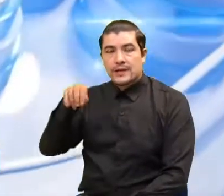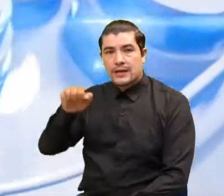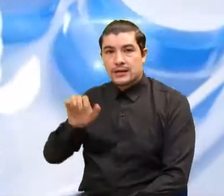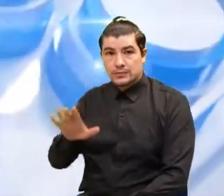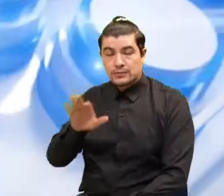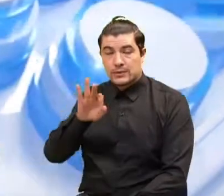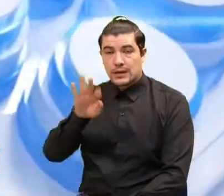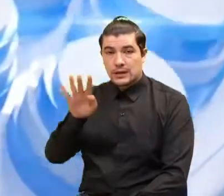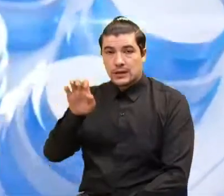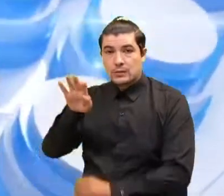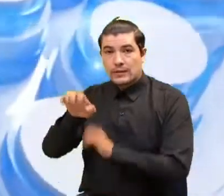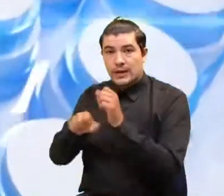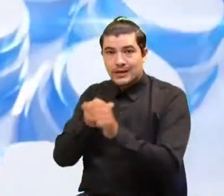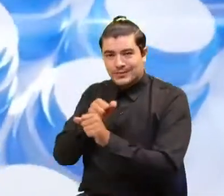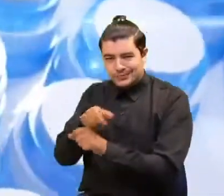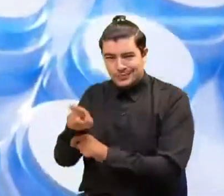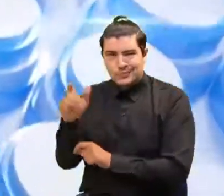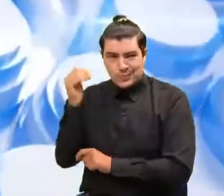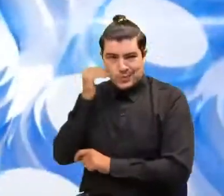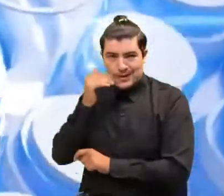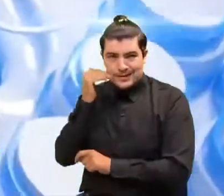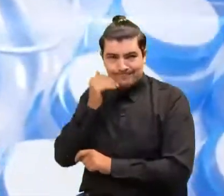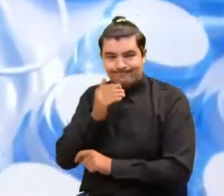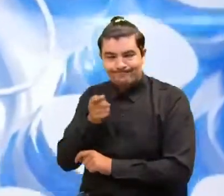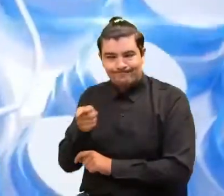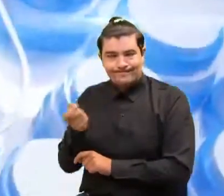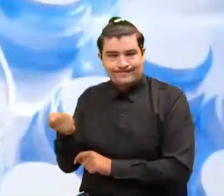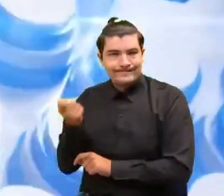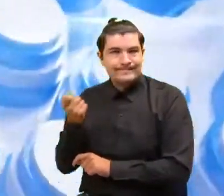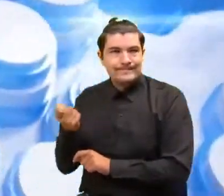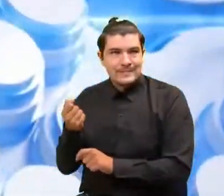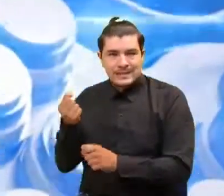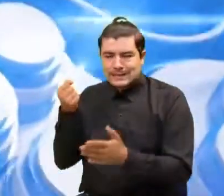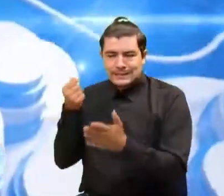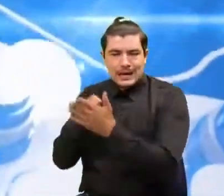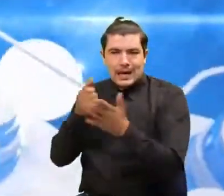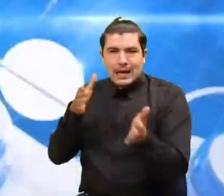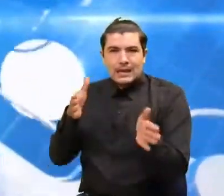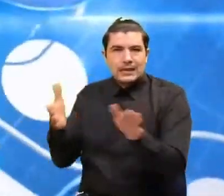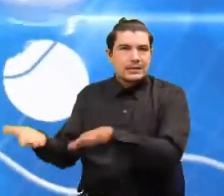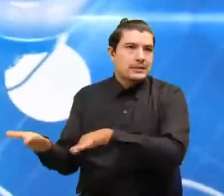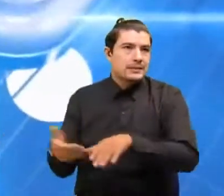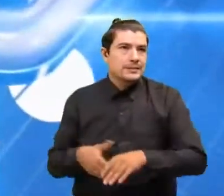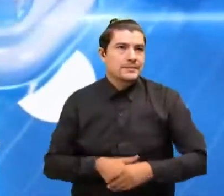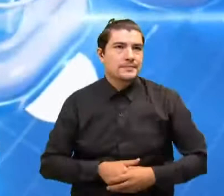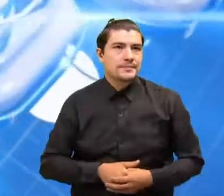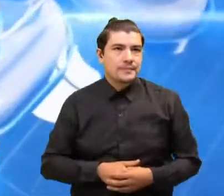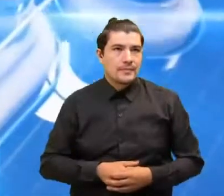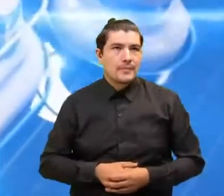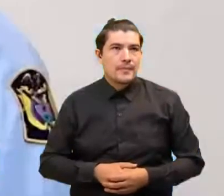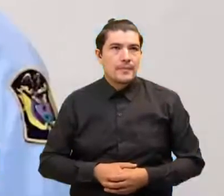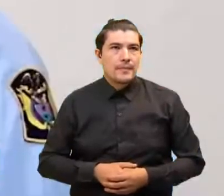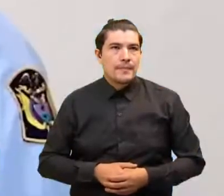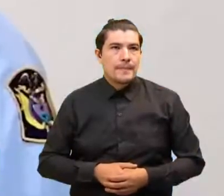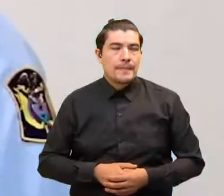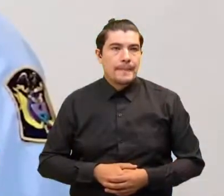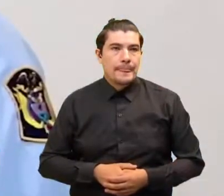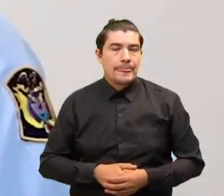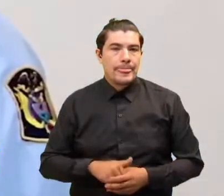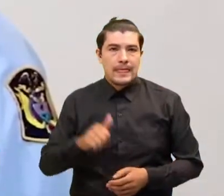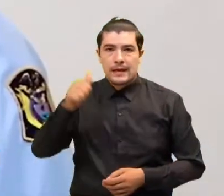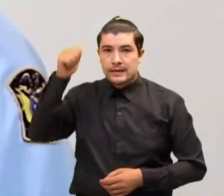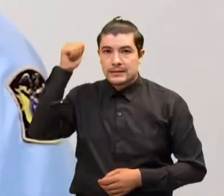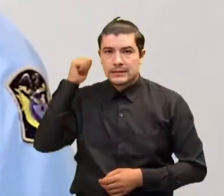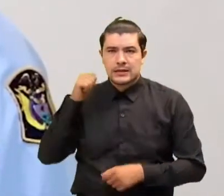años, fue identificada la mujer que falleció en un lamentable accidente de tránsito. Una femenina, ocurre el accidente en el día de